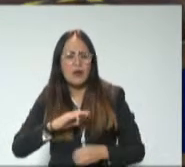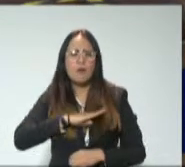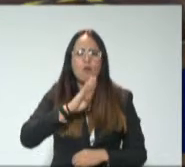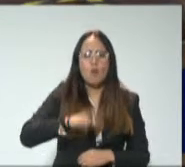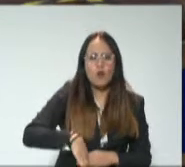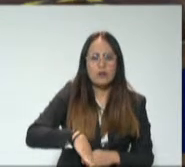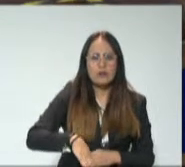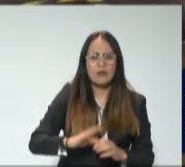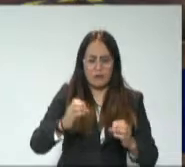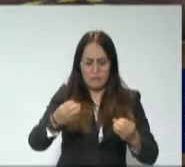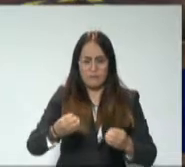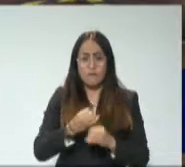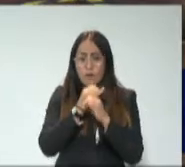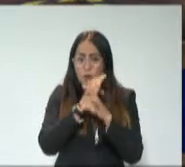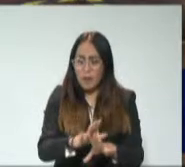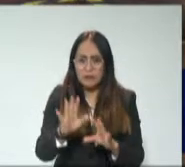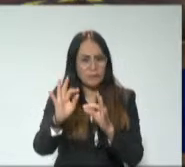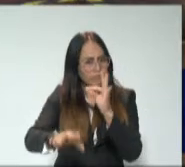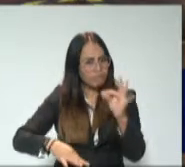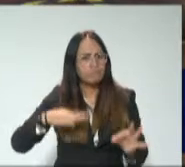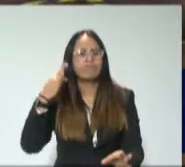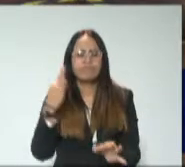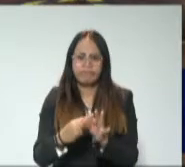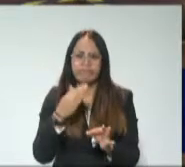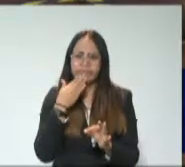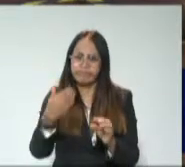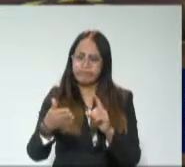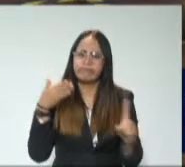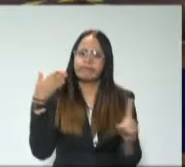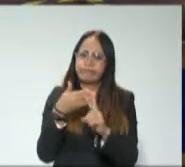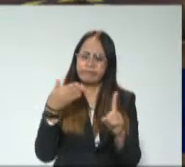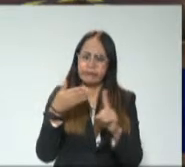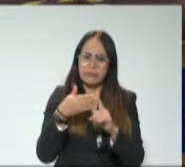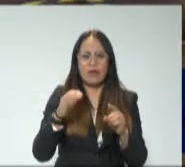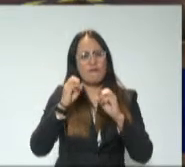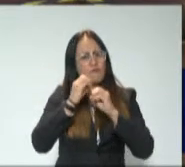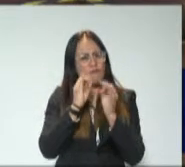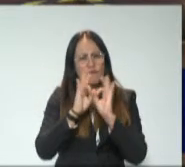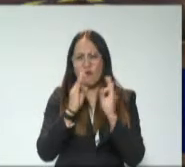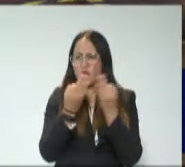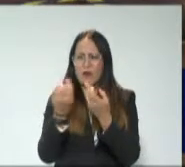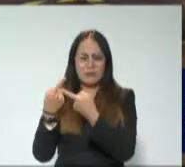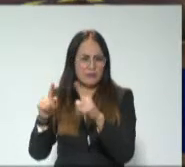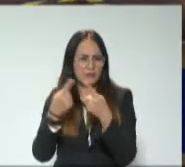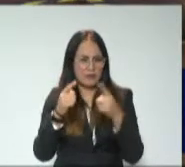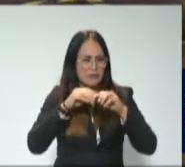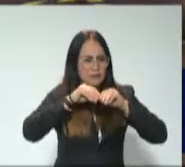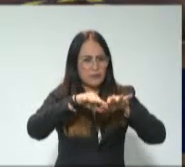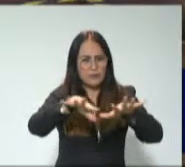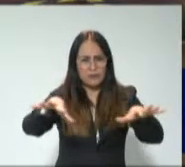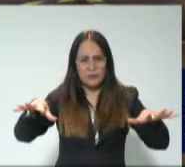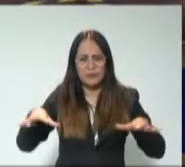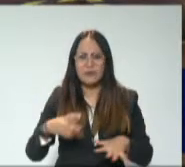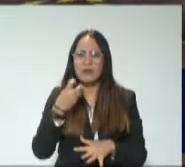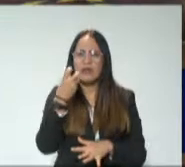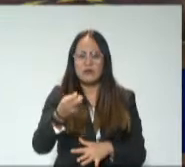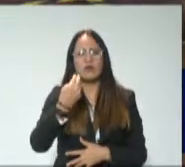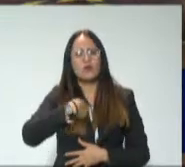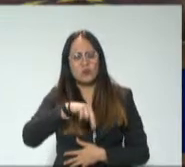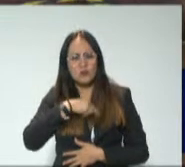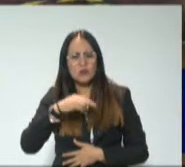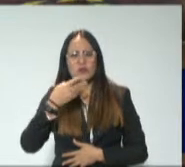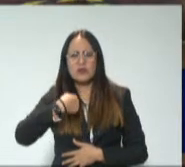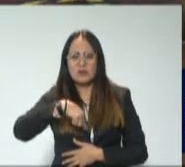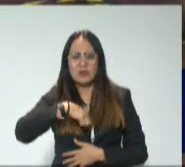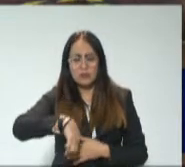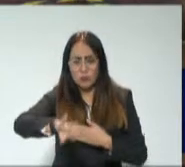información oportuna diseminada por todas las vías posibles será la que nos marque la Pauta a seguir en los meses que